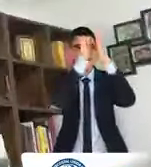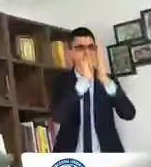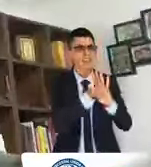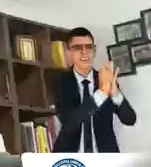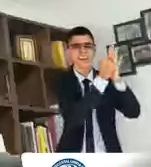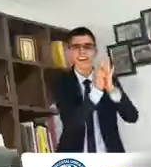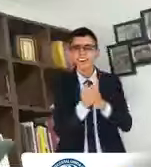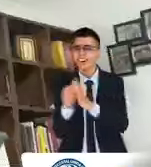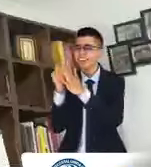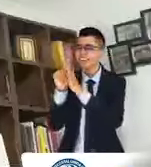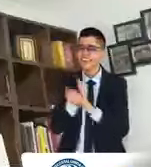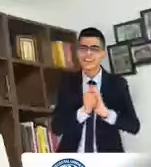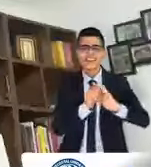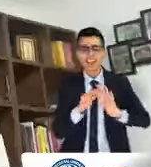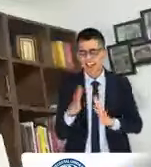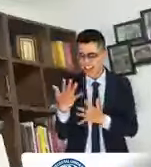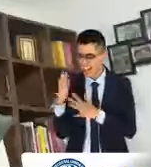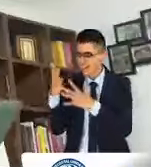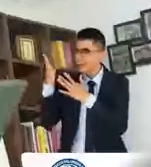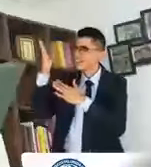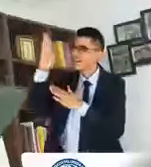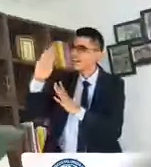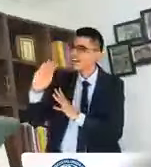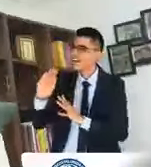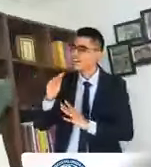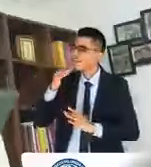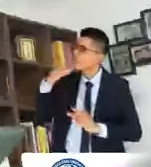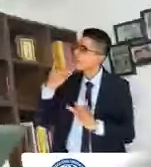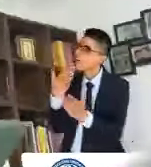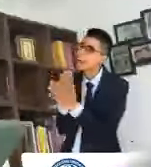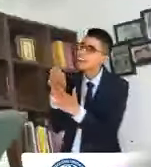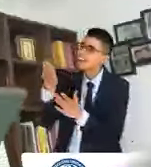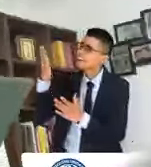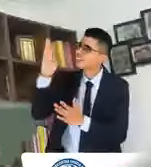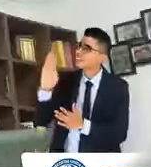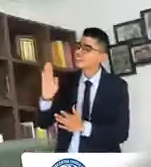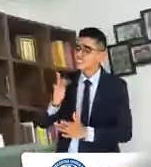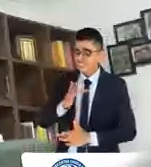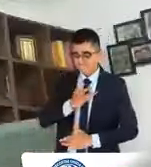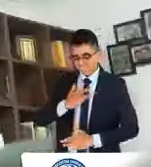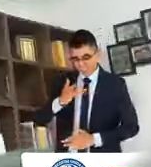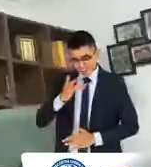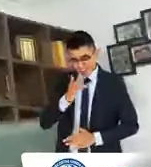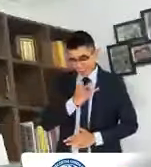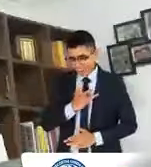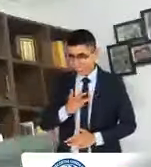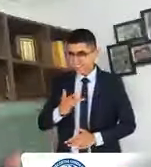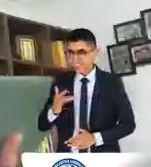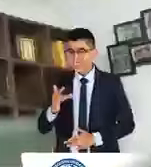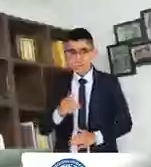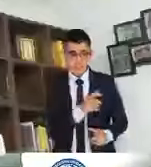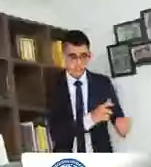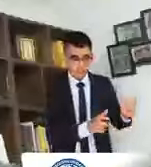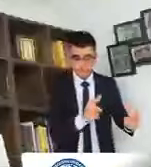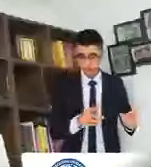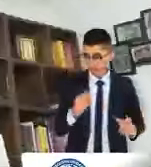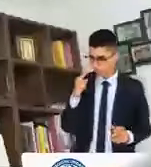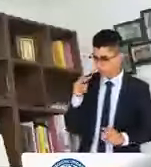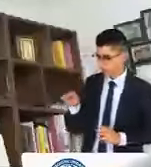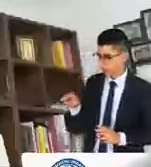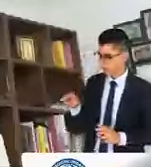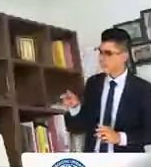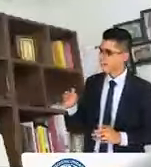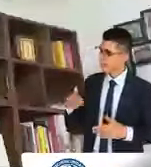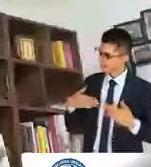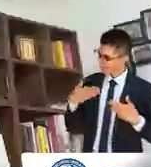a su Señor. Su entusiasmo era tal y su inspiración que las otras mujeres cobraron ánimo. Y